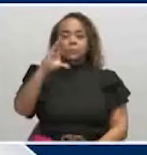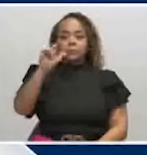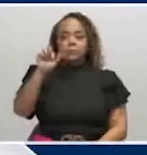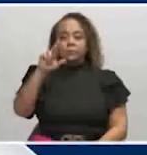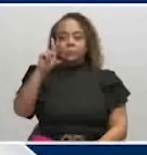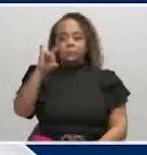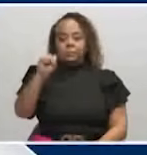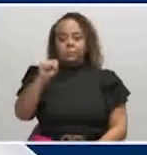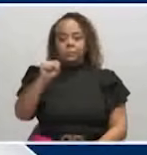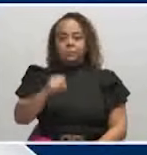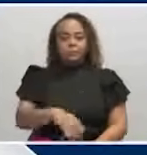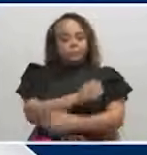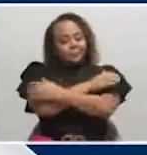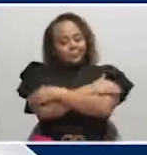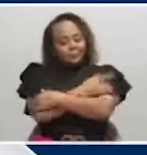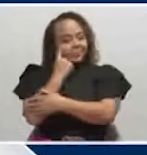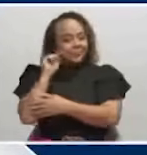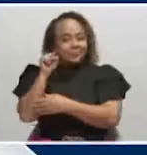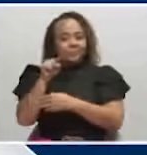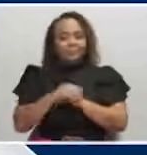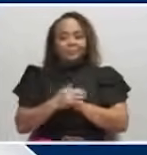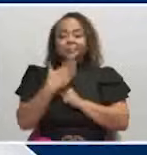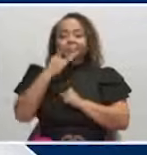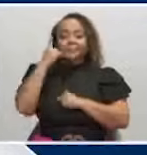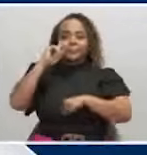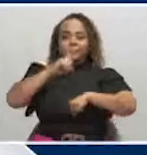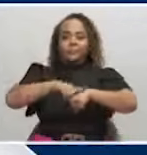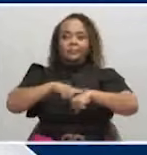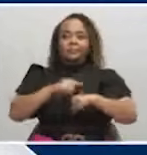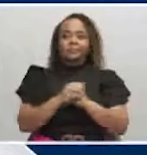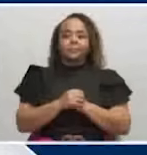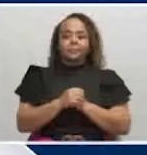vieras que un abrazo para vos, gracias por el tiempo.